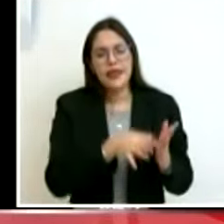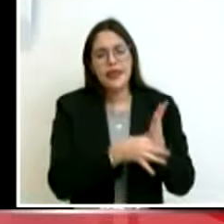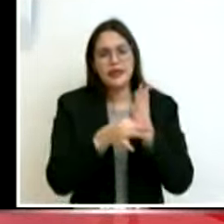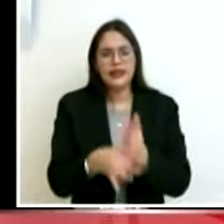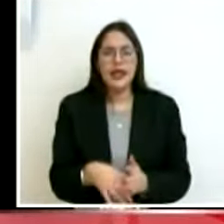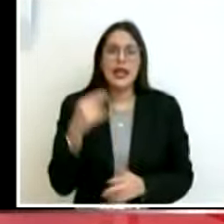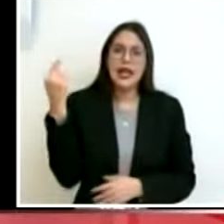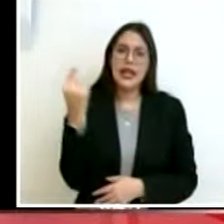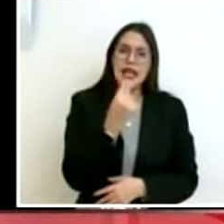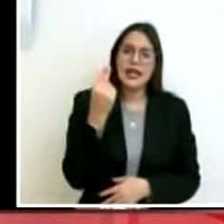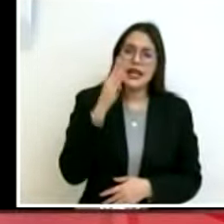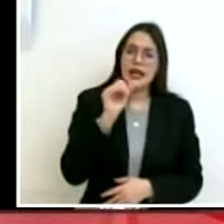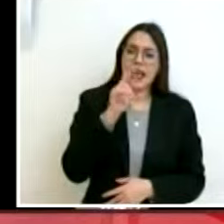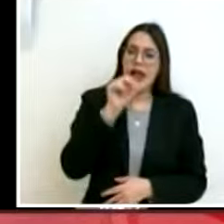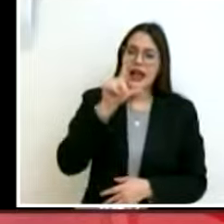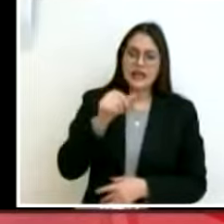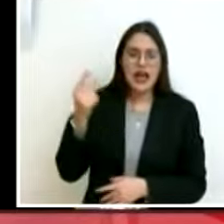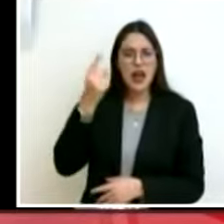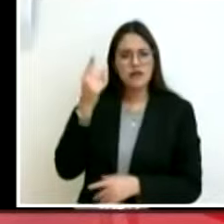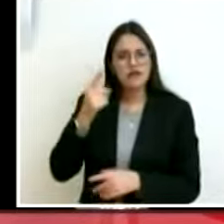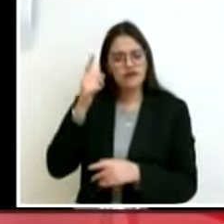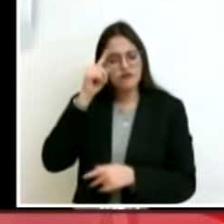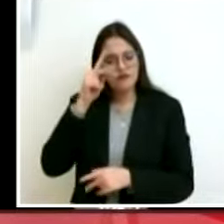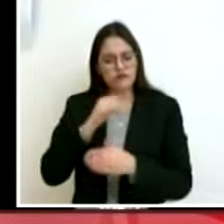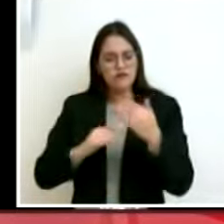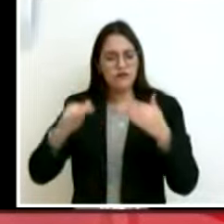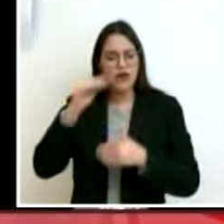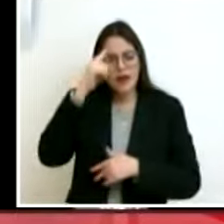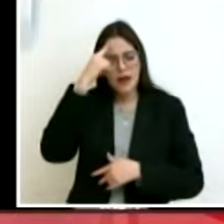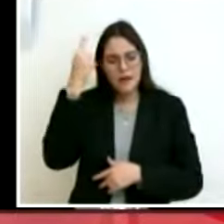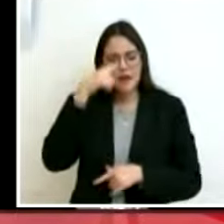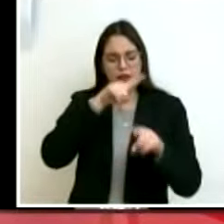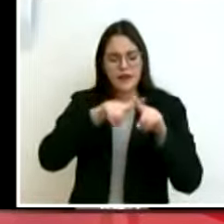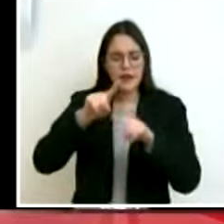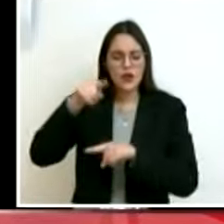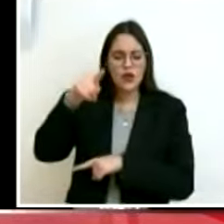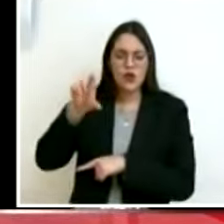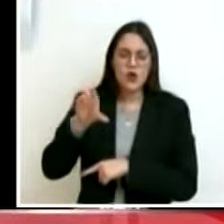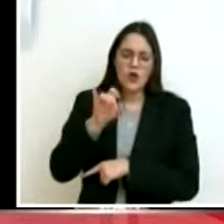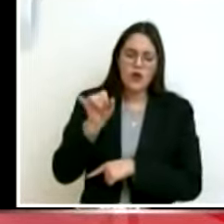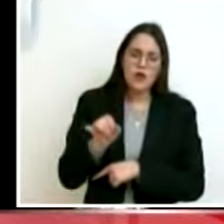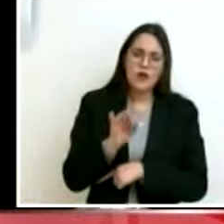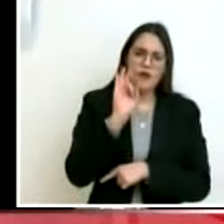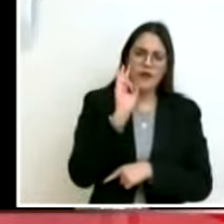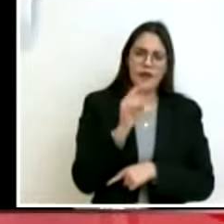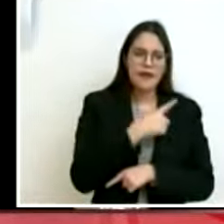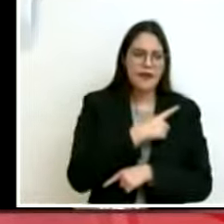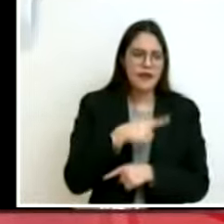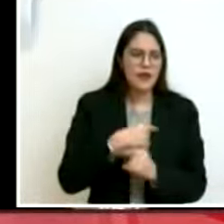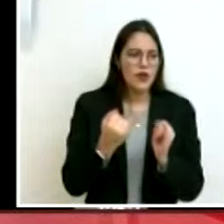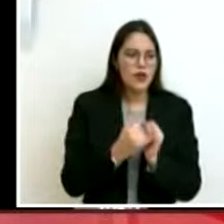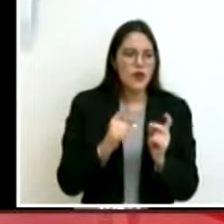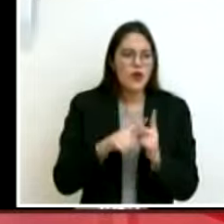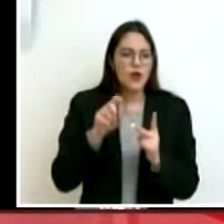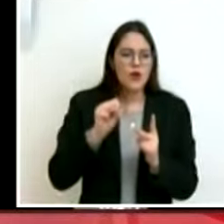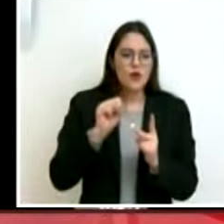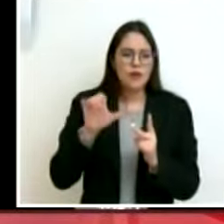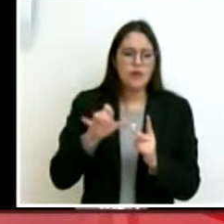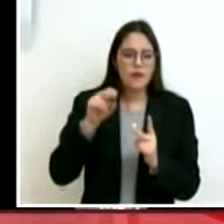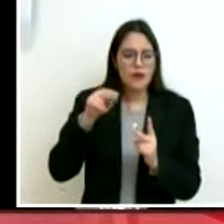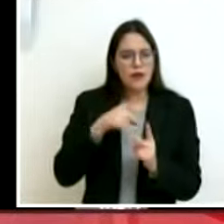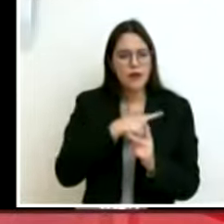que superar a Barraza y que el Consejo de la Judicatura y la Suprema Corte de